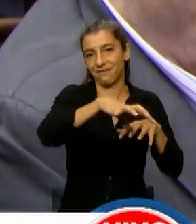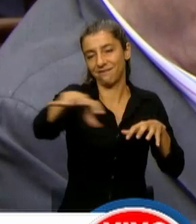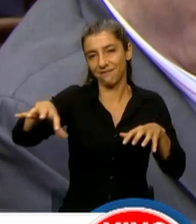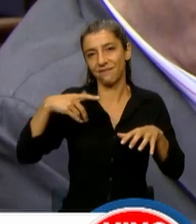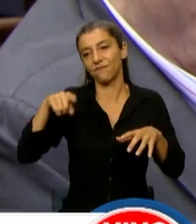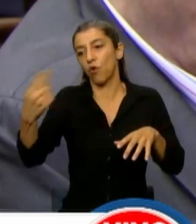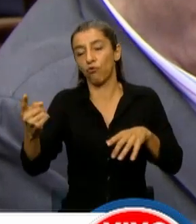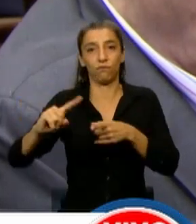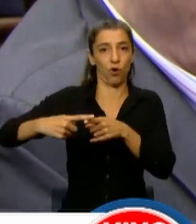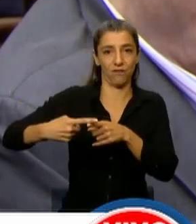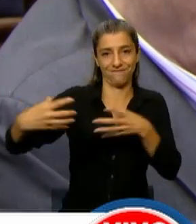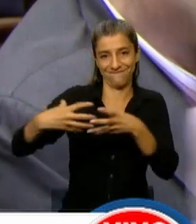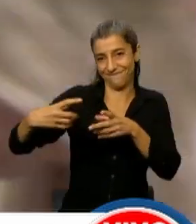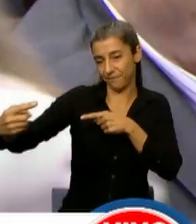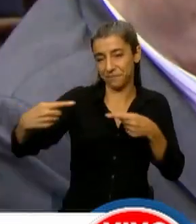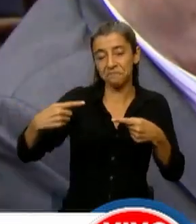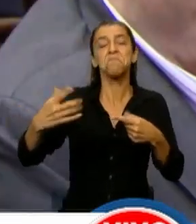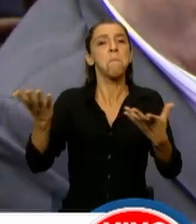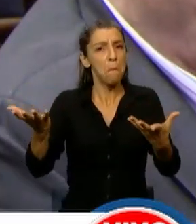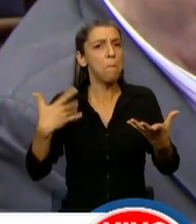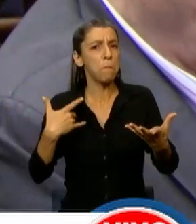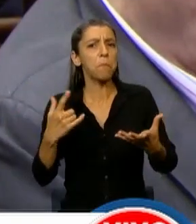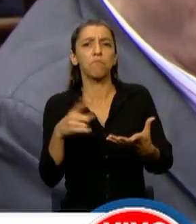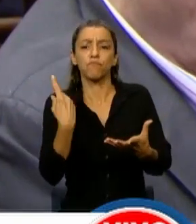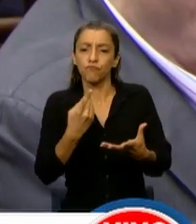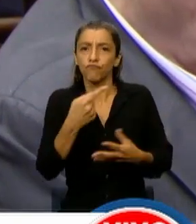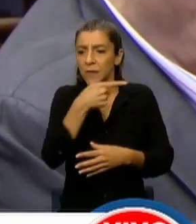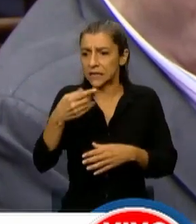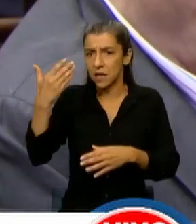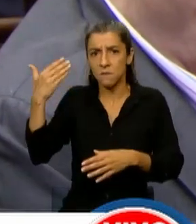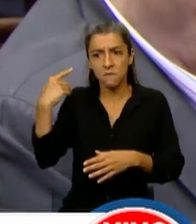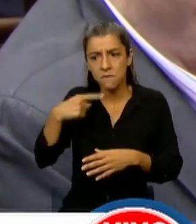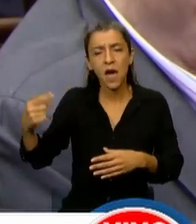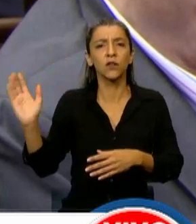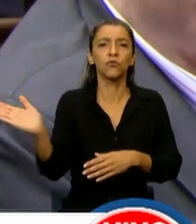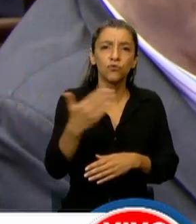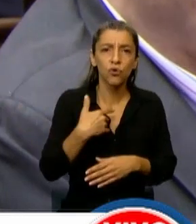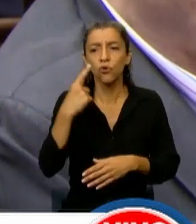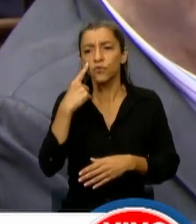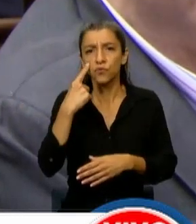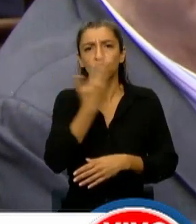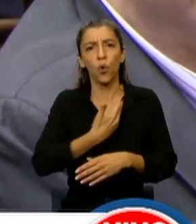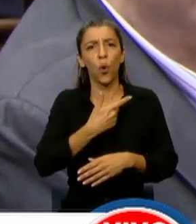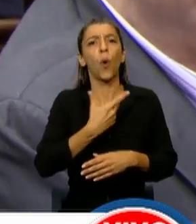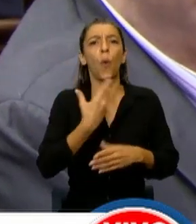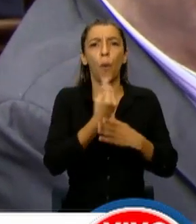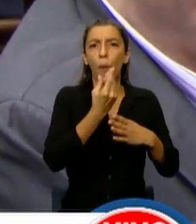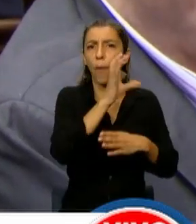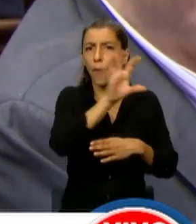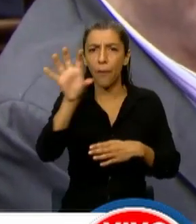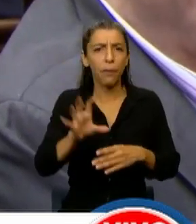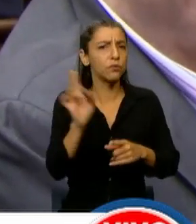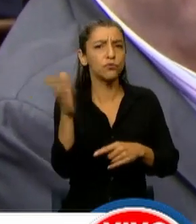estas semanas, todos los gobernadores, todos los intendentes están planteando en sus legislaturas, en sus